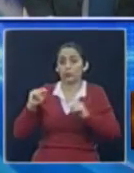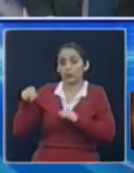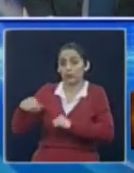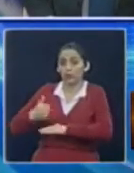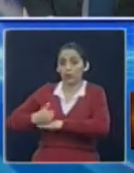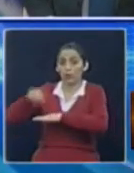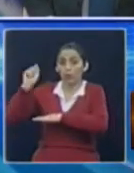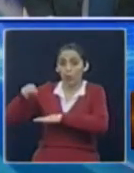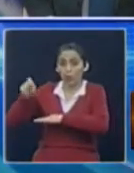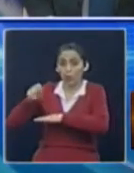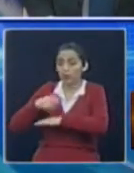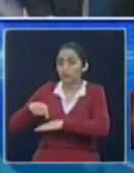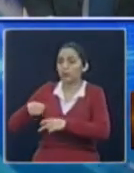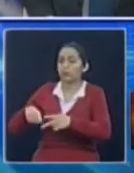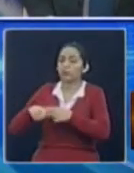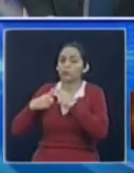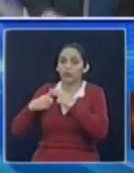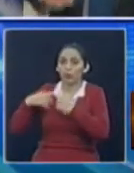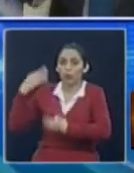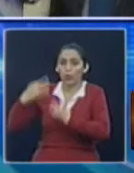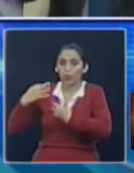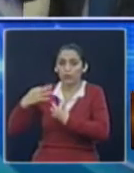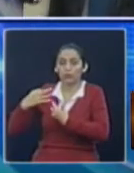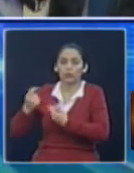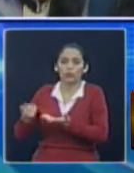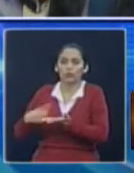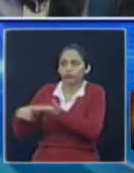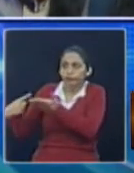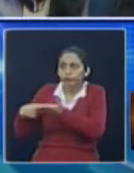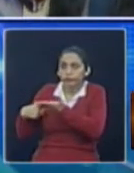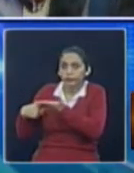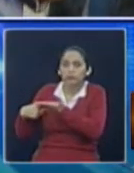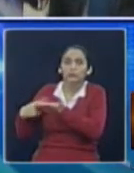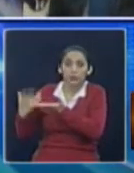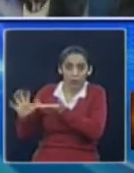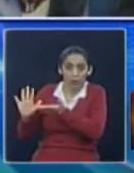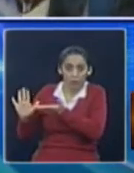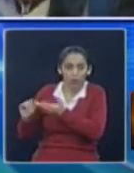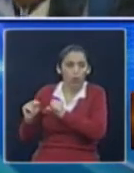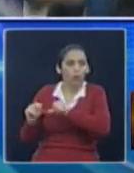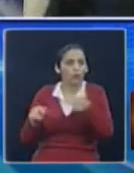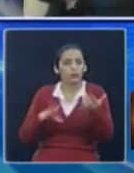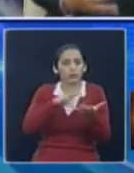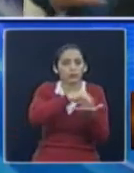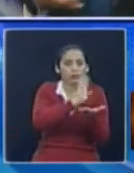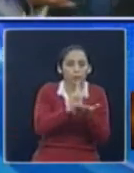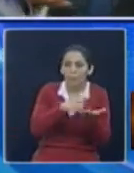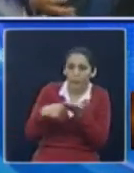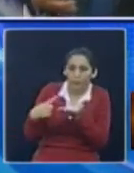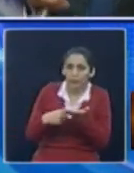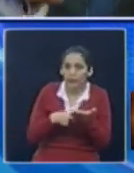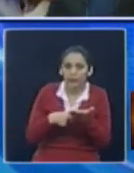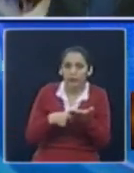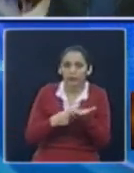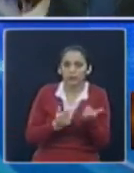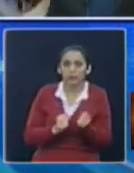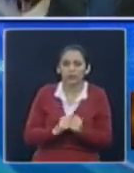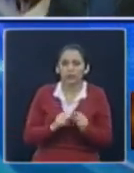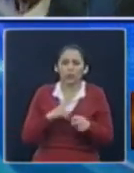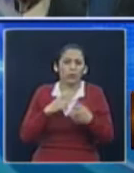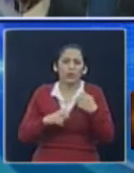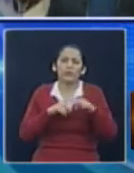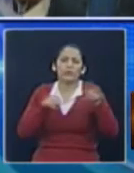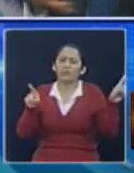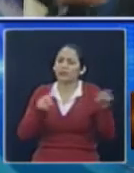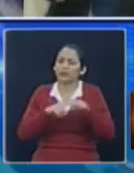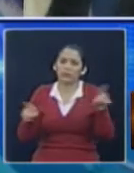otra cosa es el juicio político. Claro, pero en lo político la Asamblea tiene toda la potestad, no lo ha hecho hasta este momento. Sí, esto es otro problema, es otro